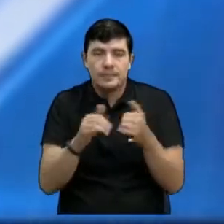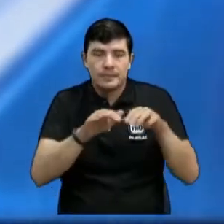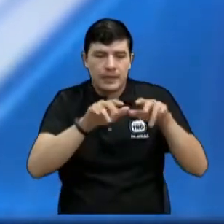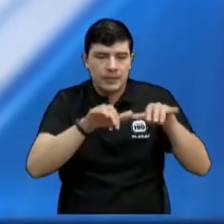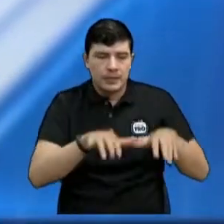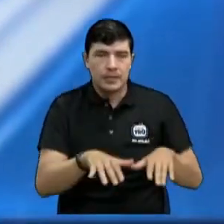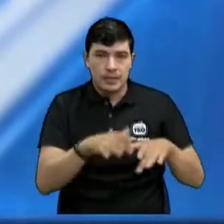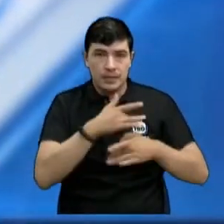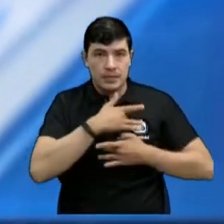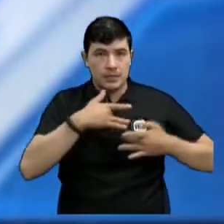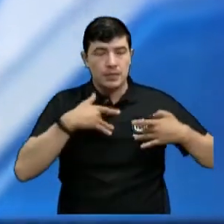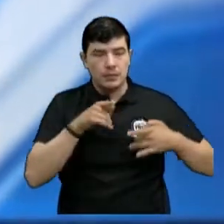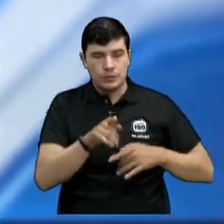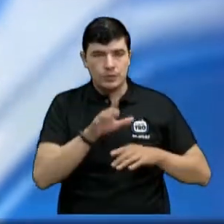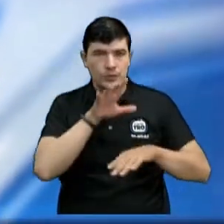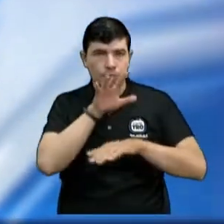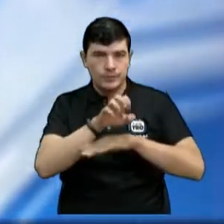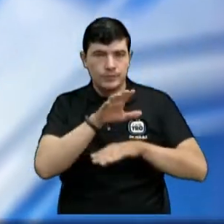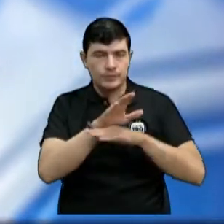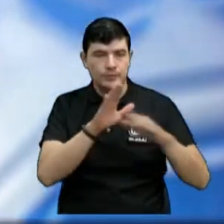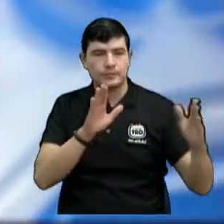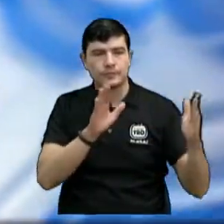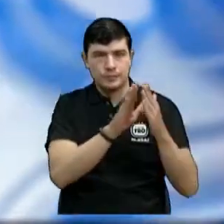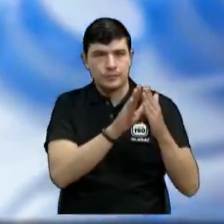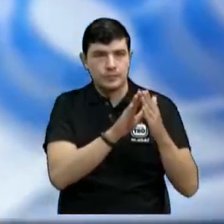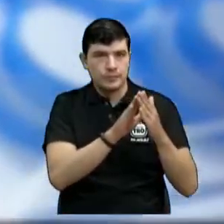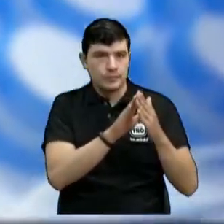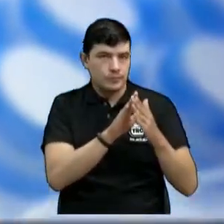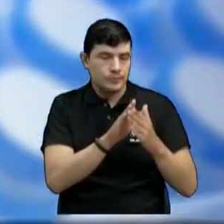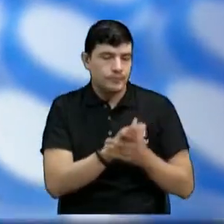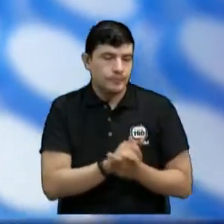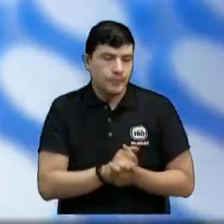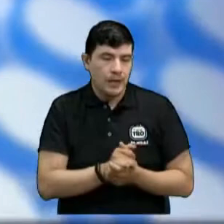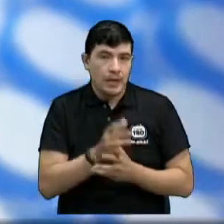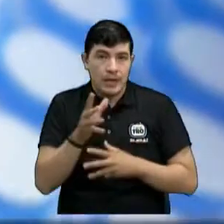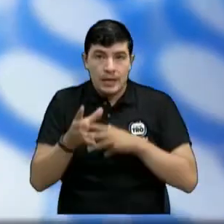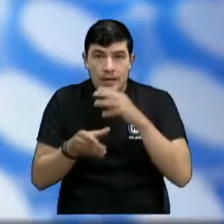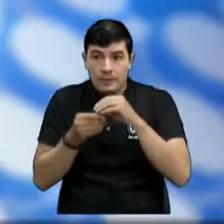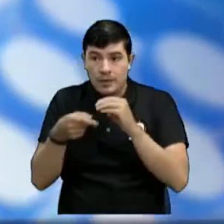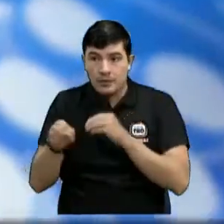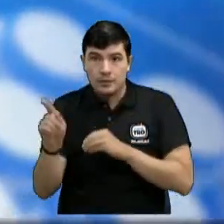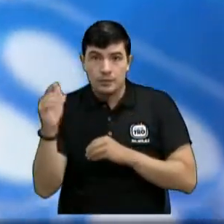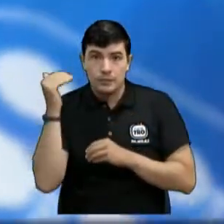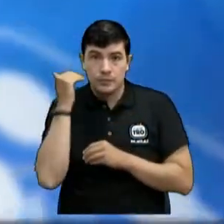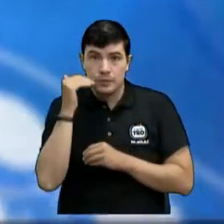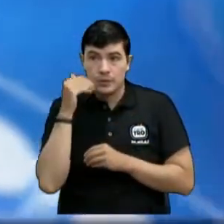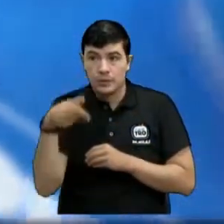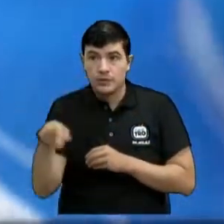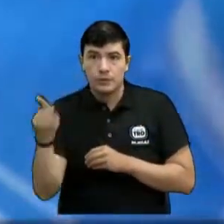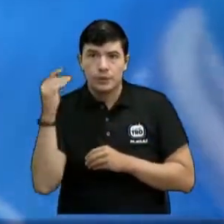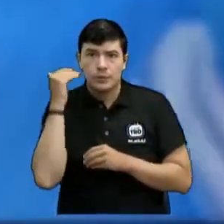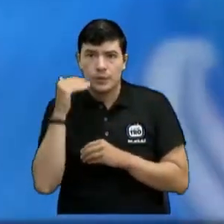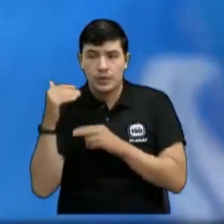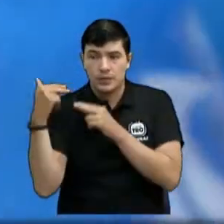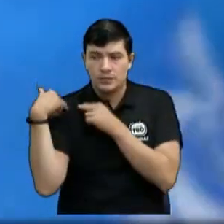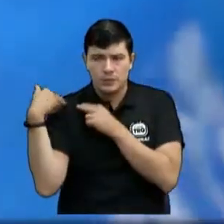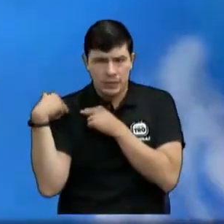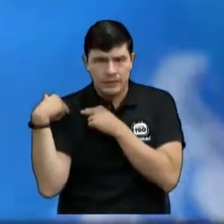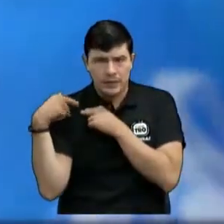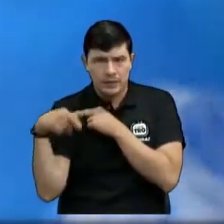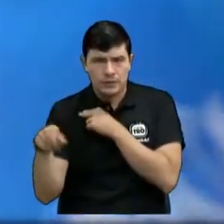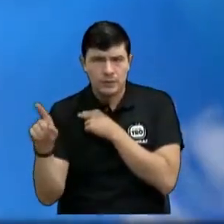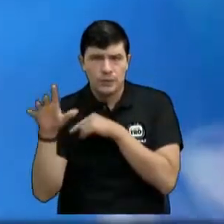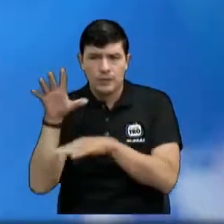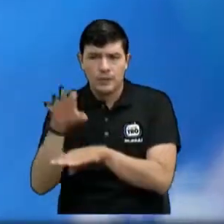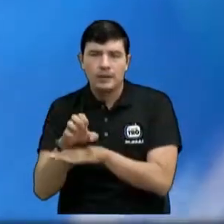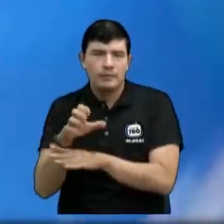de Salud, teniendo en cuenta que la responsable del canino se encuentra fuera de la ciudad. Aunque aún no